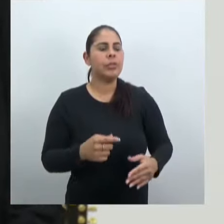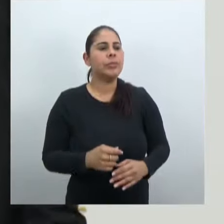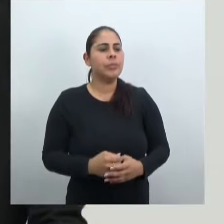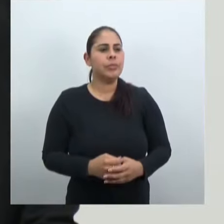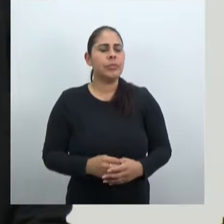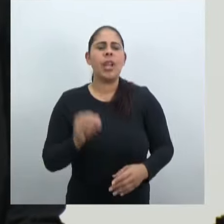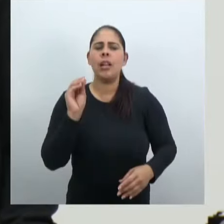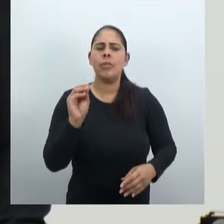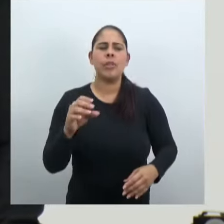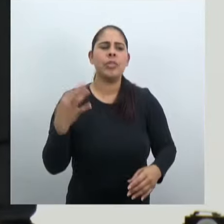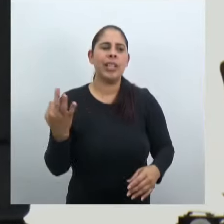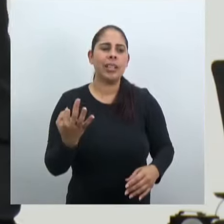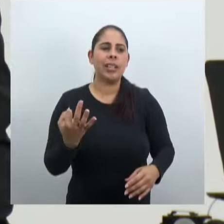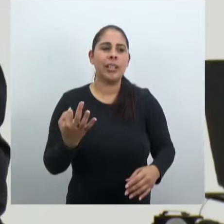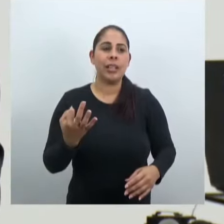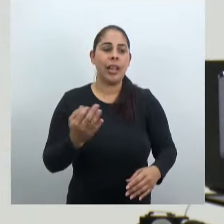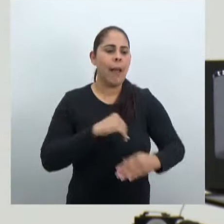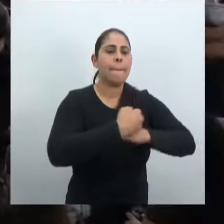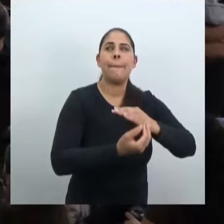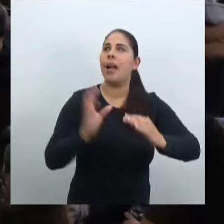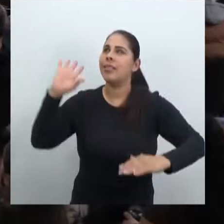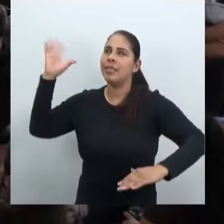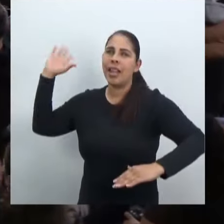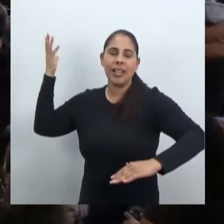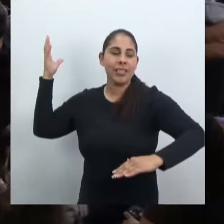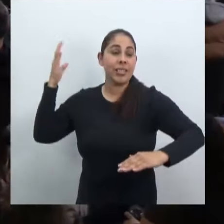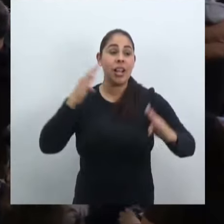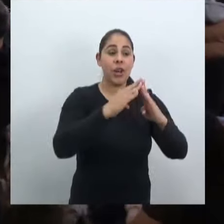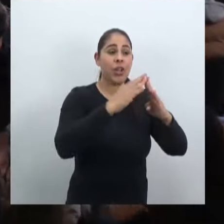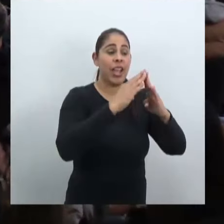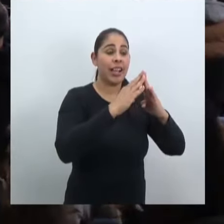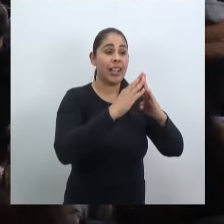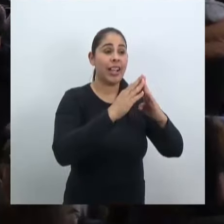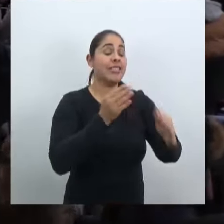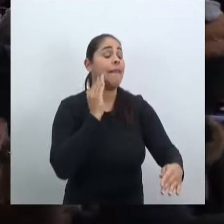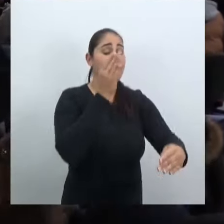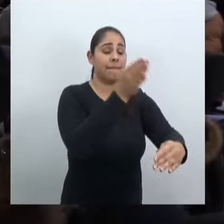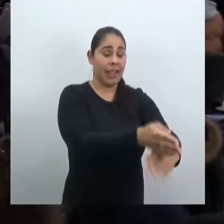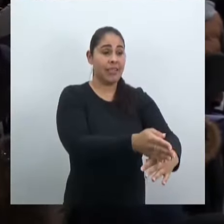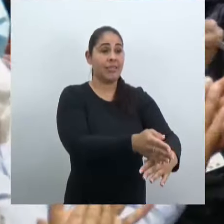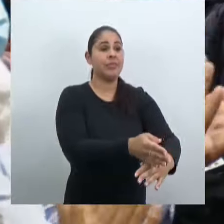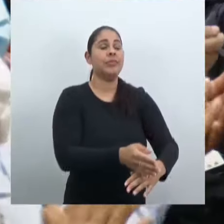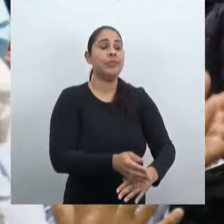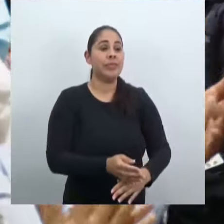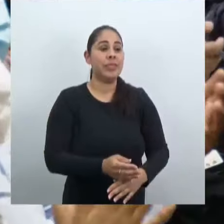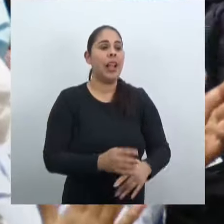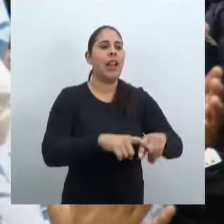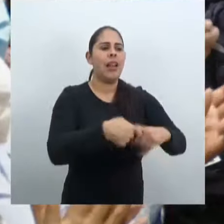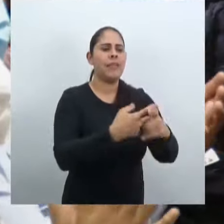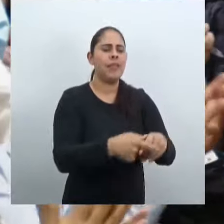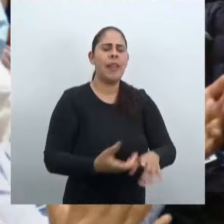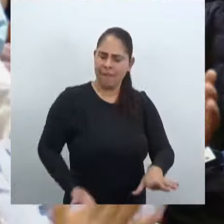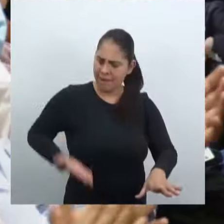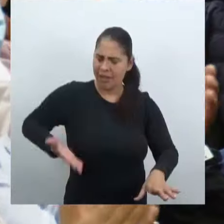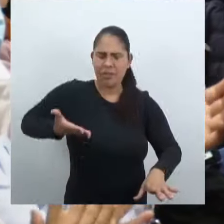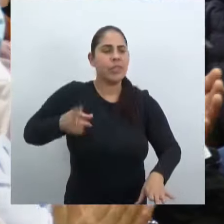sino cuánto pan del cielo trae a la casa tu esposo. Lo más importante es tener una familia. ¿Sí o no?